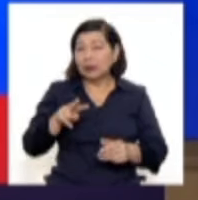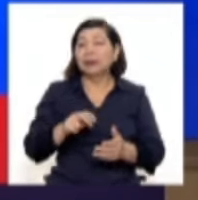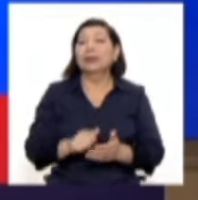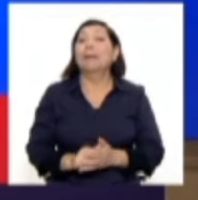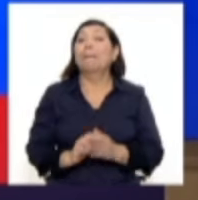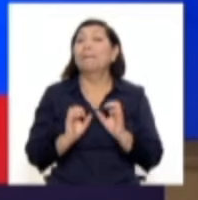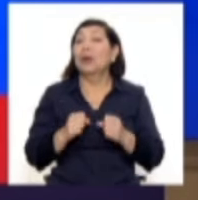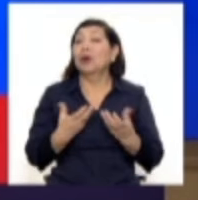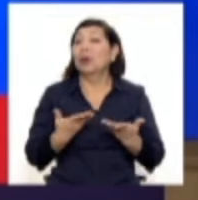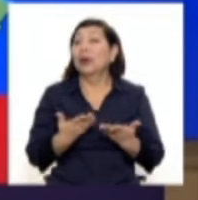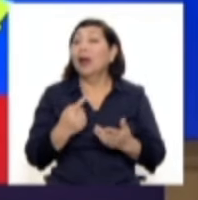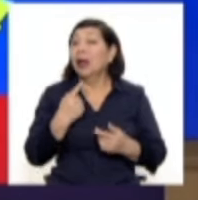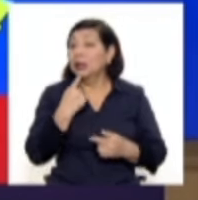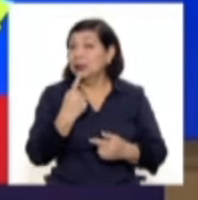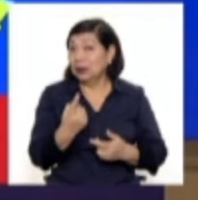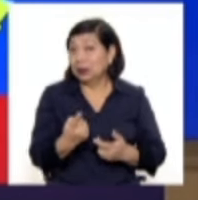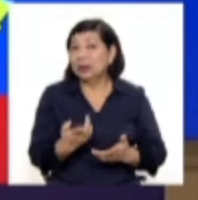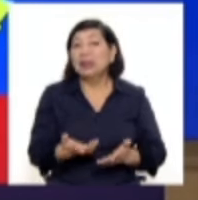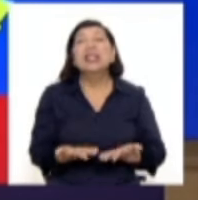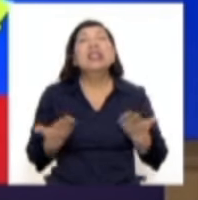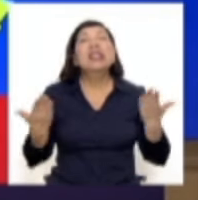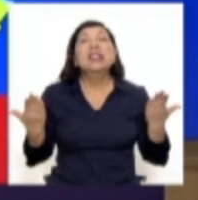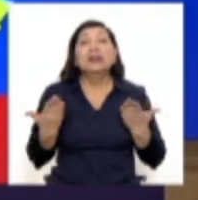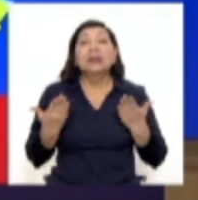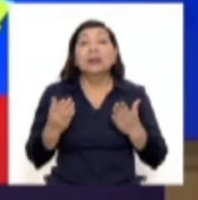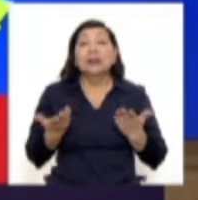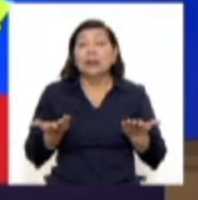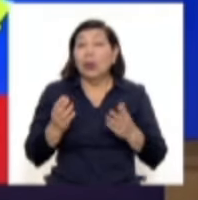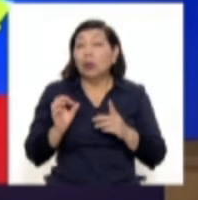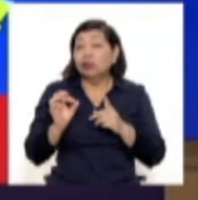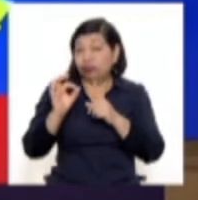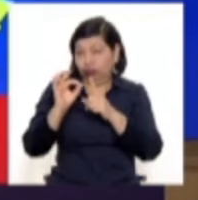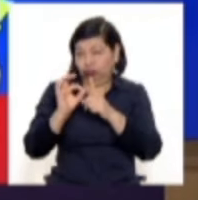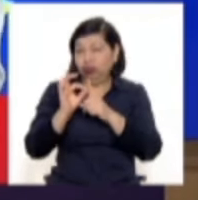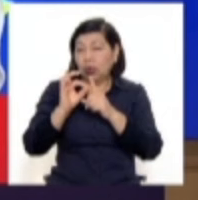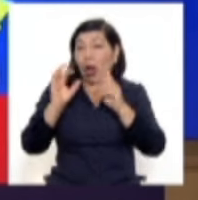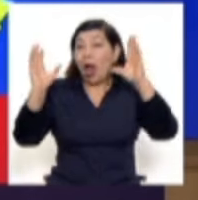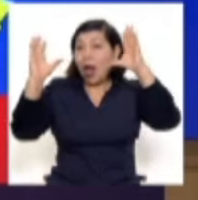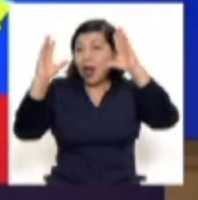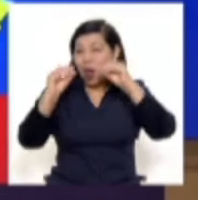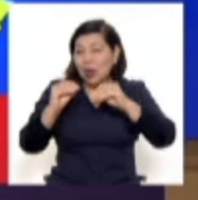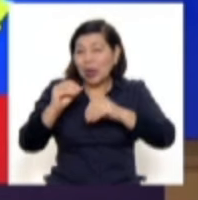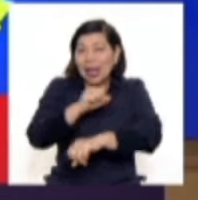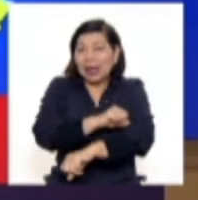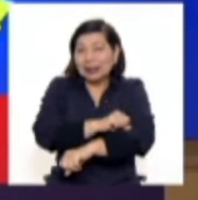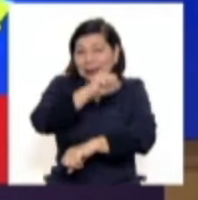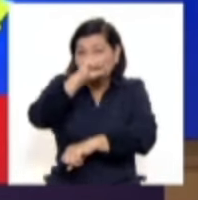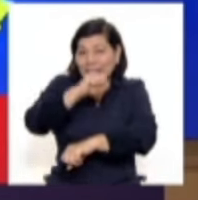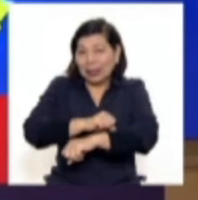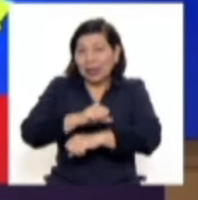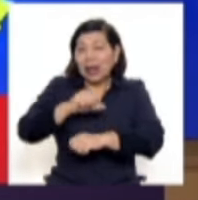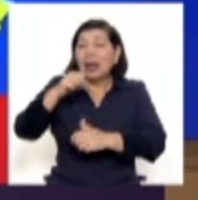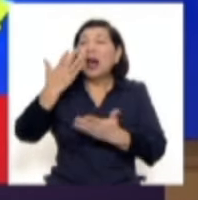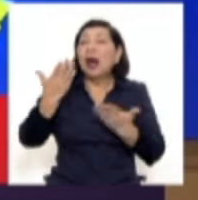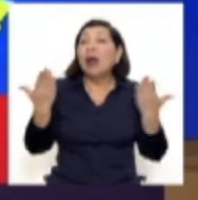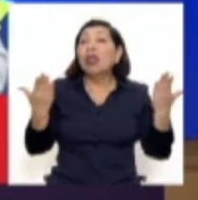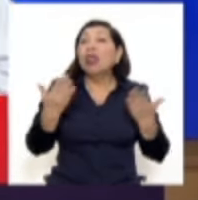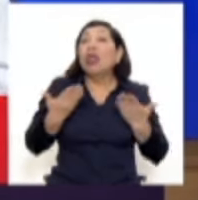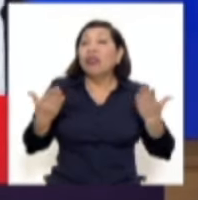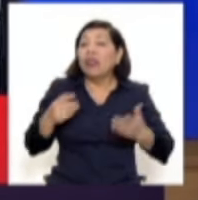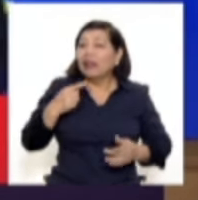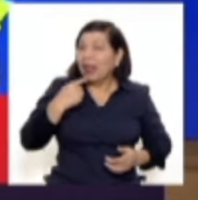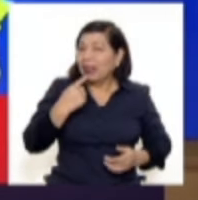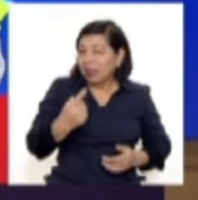mayores como último aviso tenemos el aviso de descenso de temperatura nocturna urna en la sierra centro y sur este